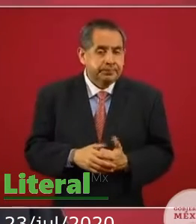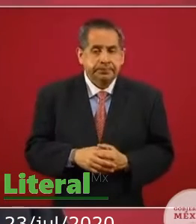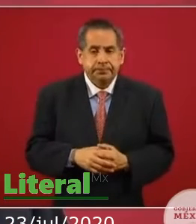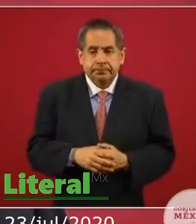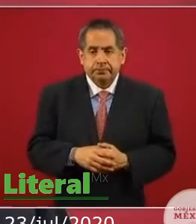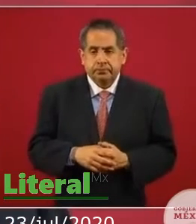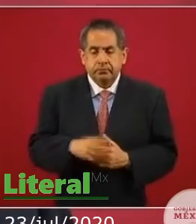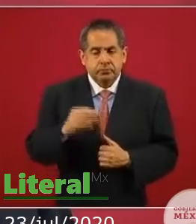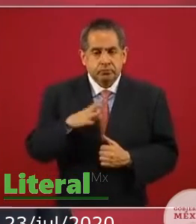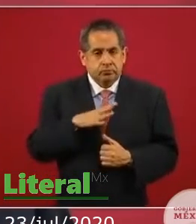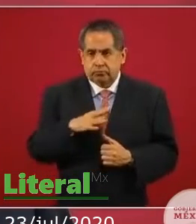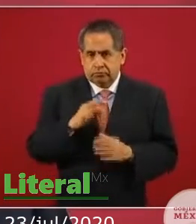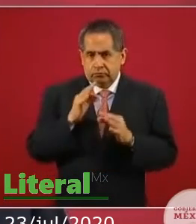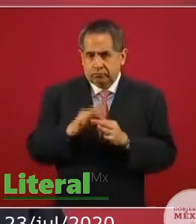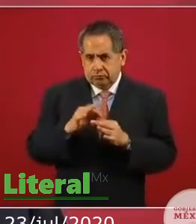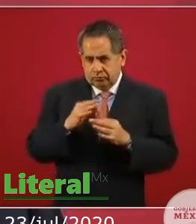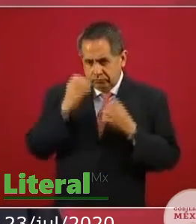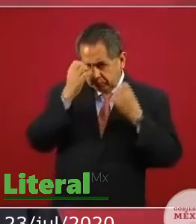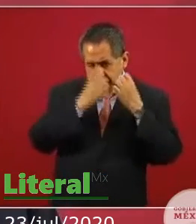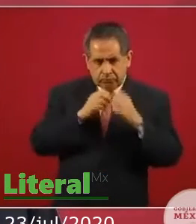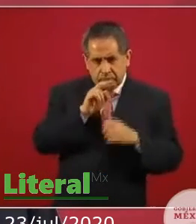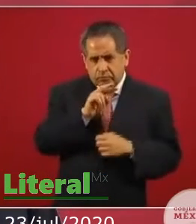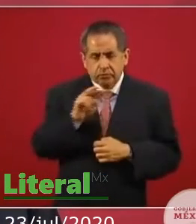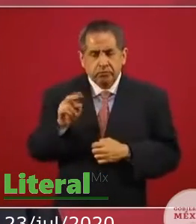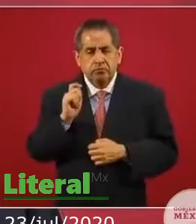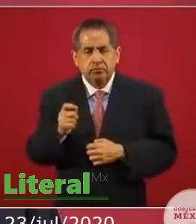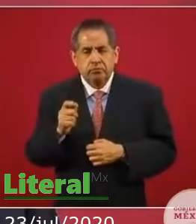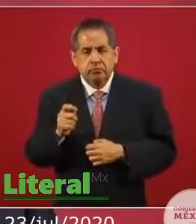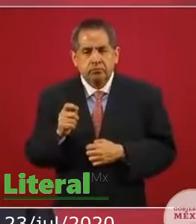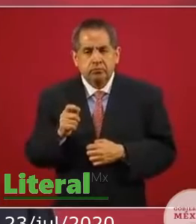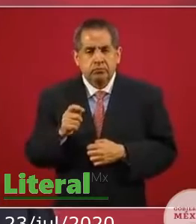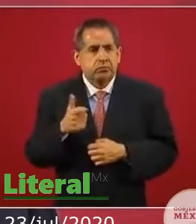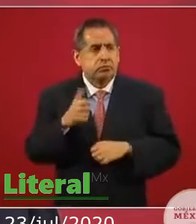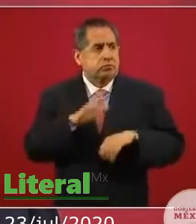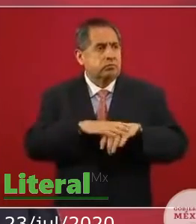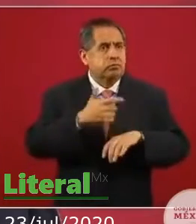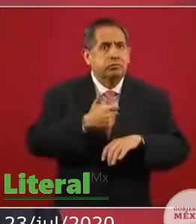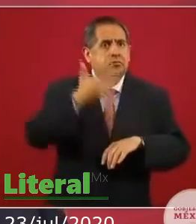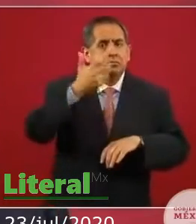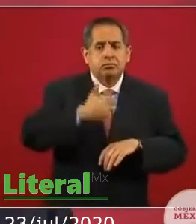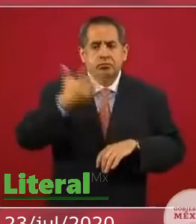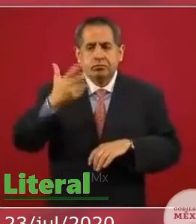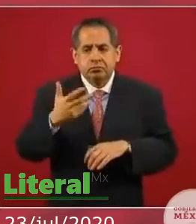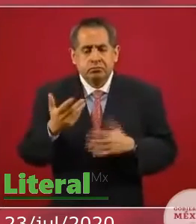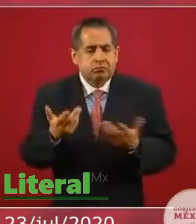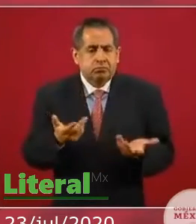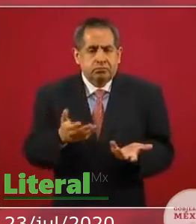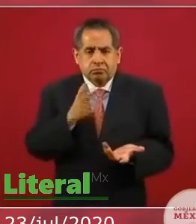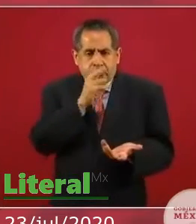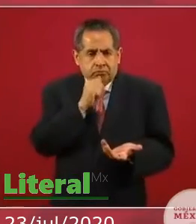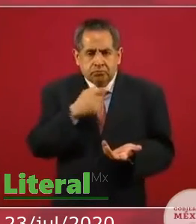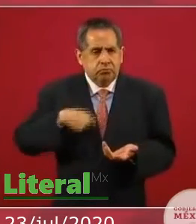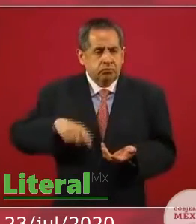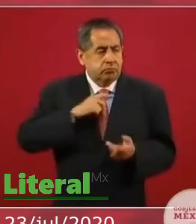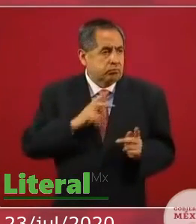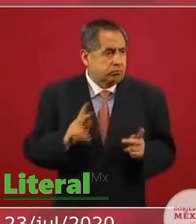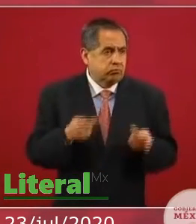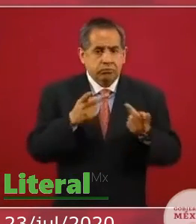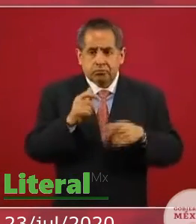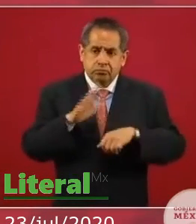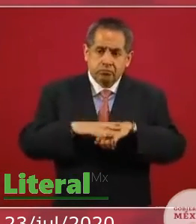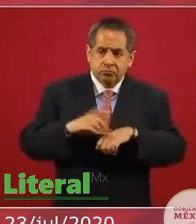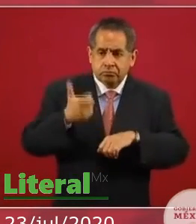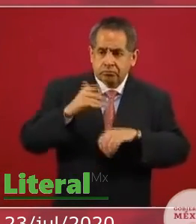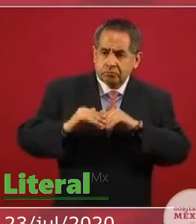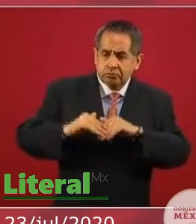un avalúo de más precio. Nosotros no podríamos vender el